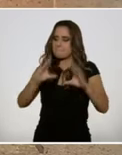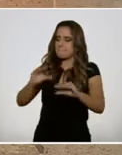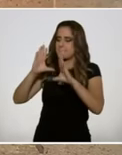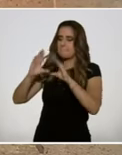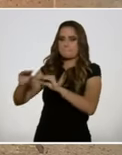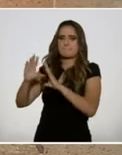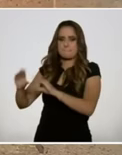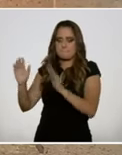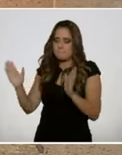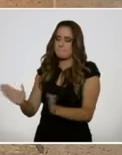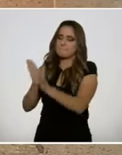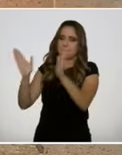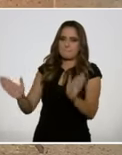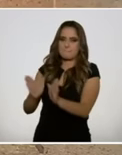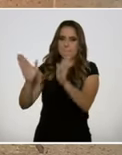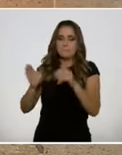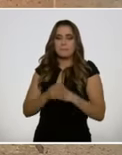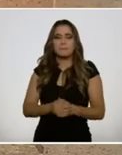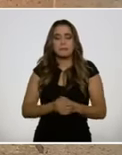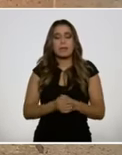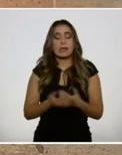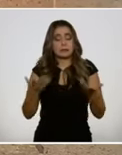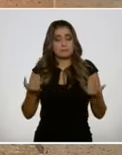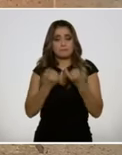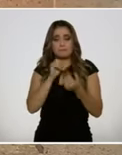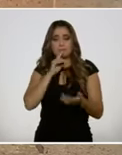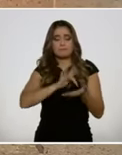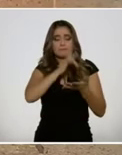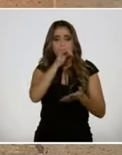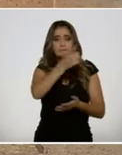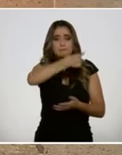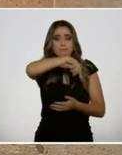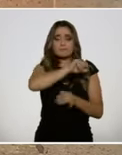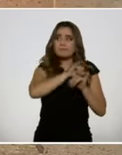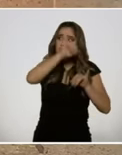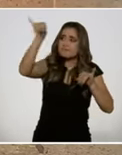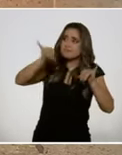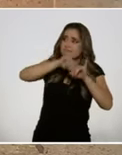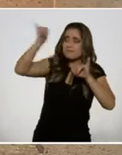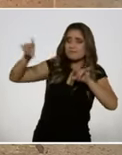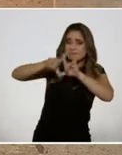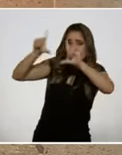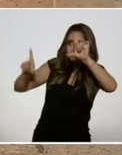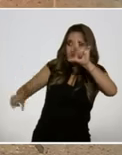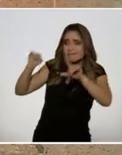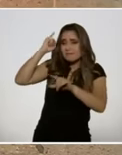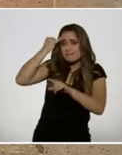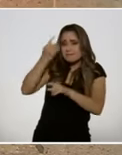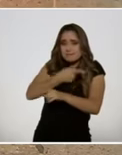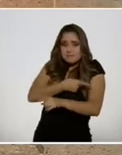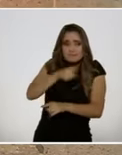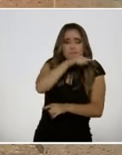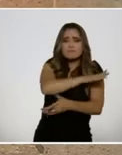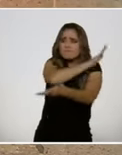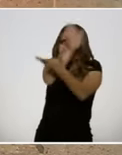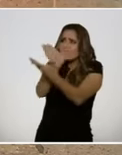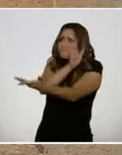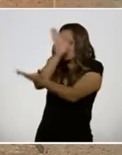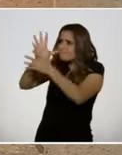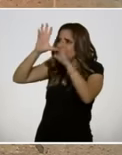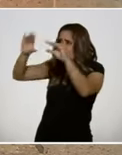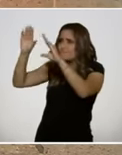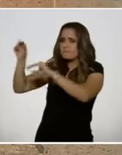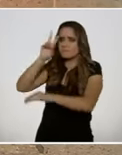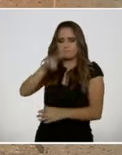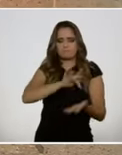la labor de organismos que han brindado servicios educativos a la población más marginada de nuestro país. Este año me siento también